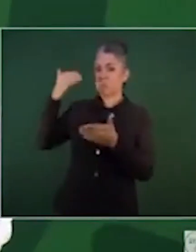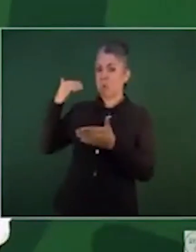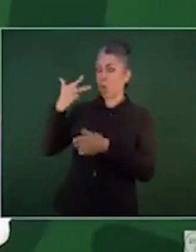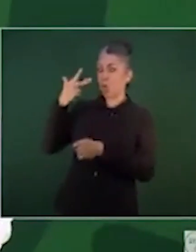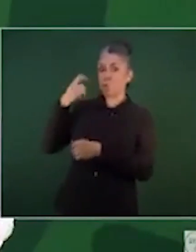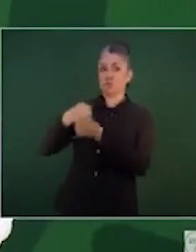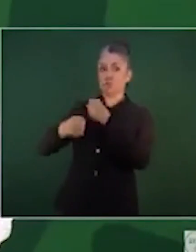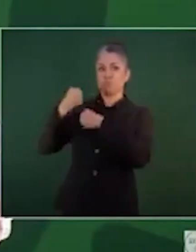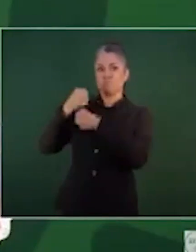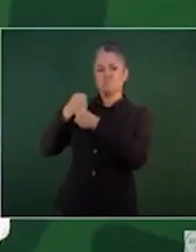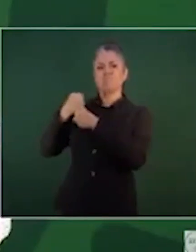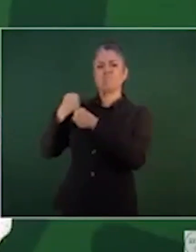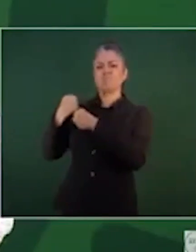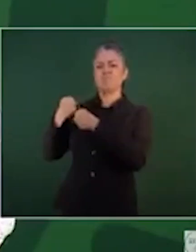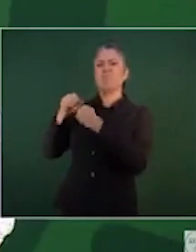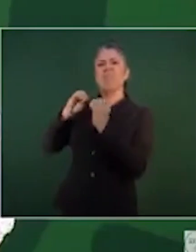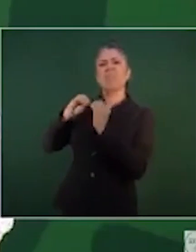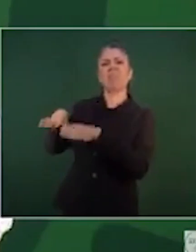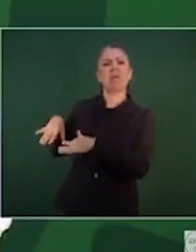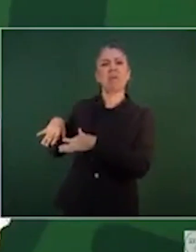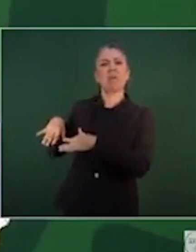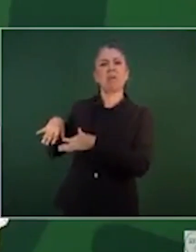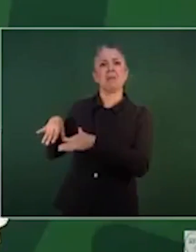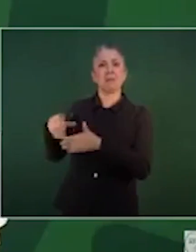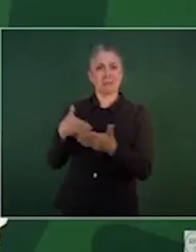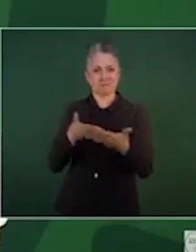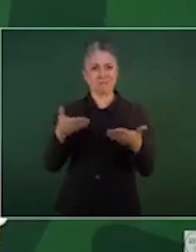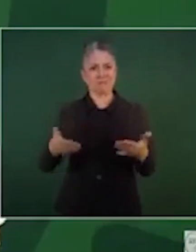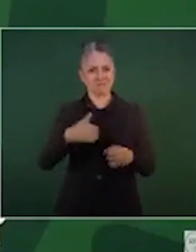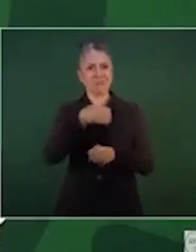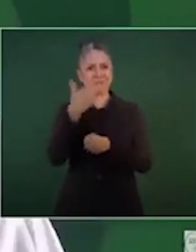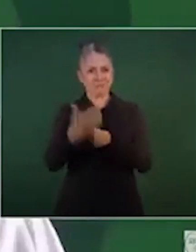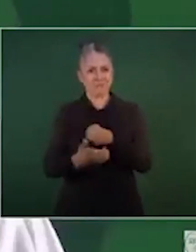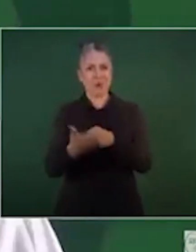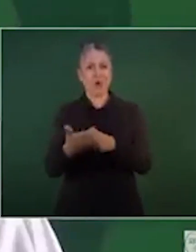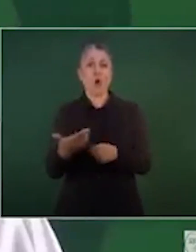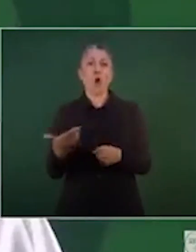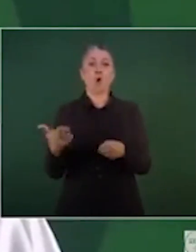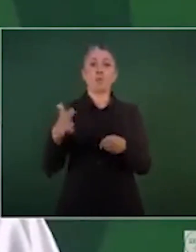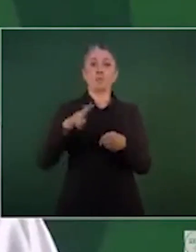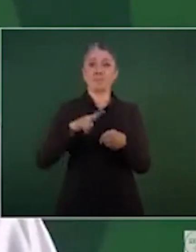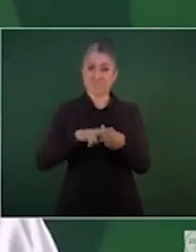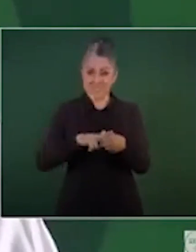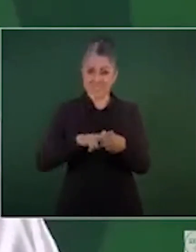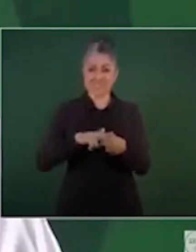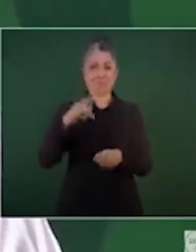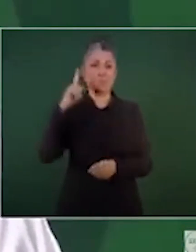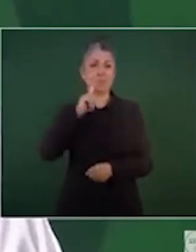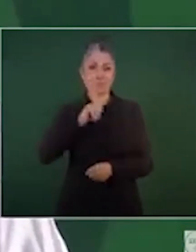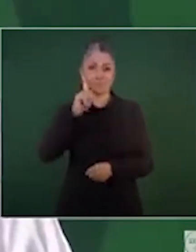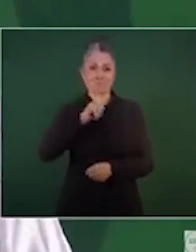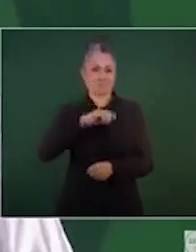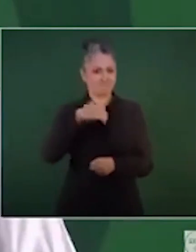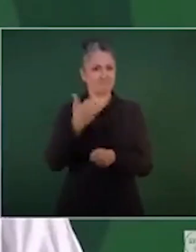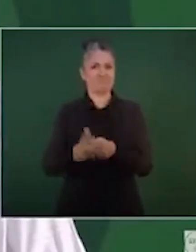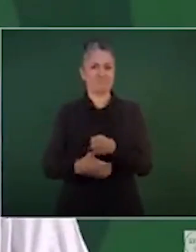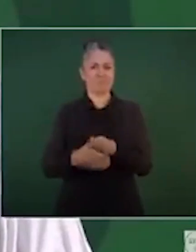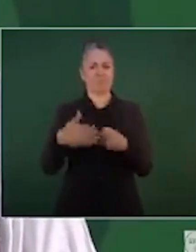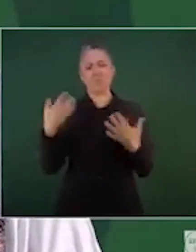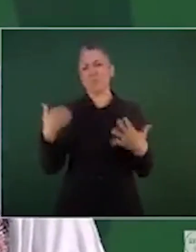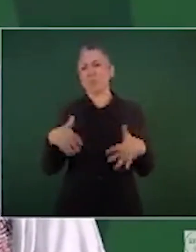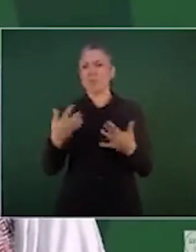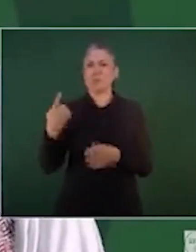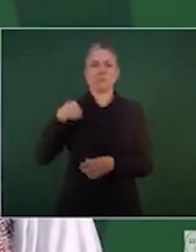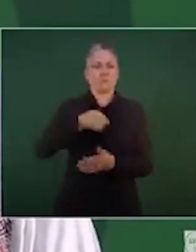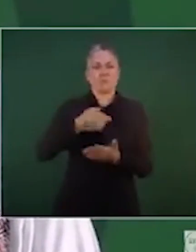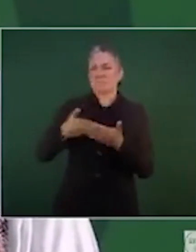se había dejado inconclusa, que es el Hospital de la Mujer. Estamos fortaleciendo sin precedentes